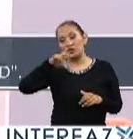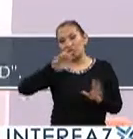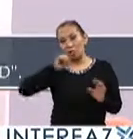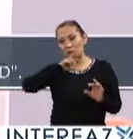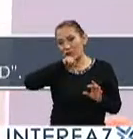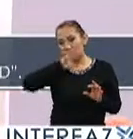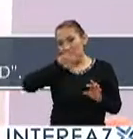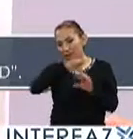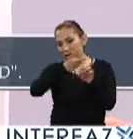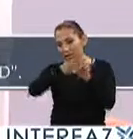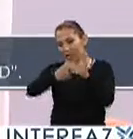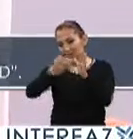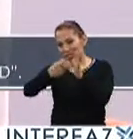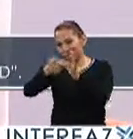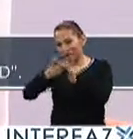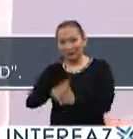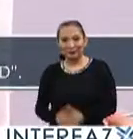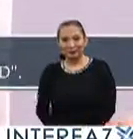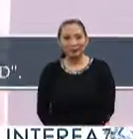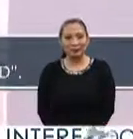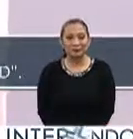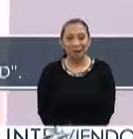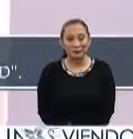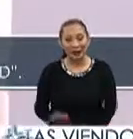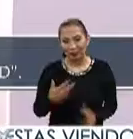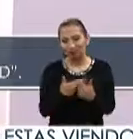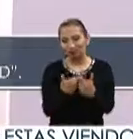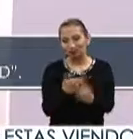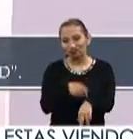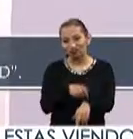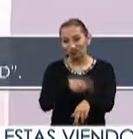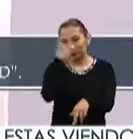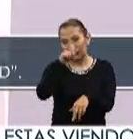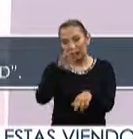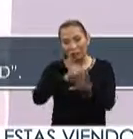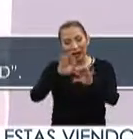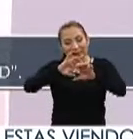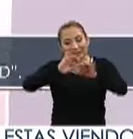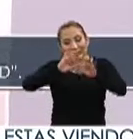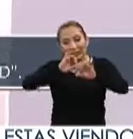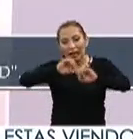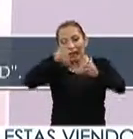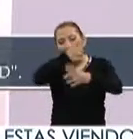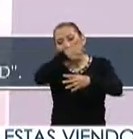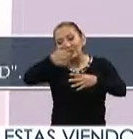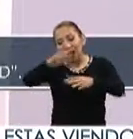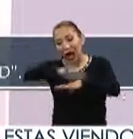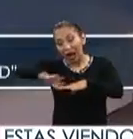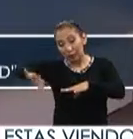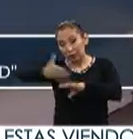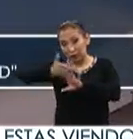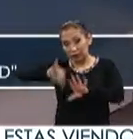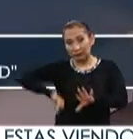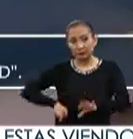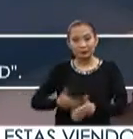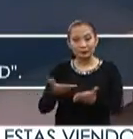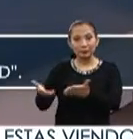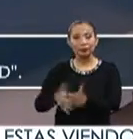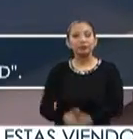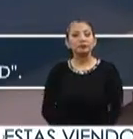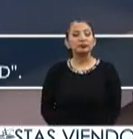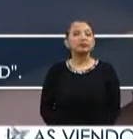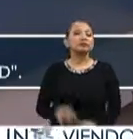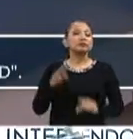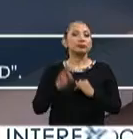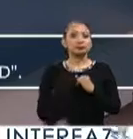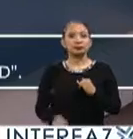preocupe, los vamos a estar invitando más seguidos, así que tendremos suficiente tiempo para especificar en cada una de ellas, porque realmente son interesantes. Adelante. Y